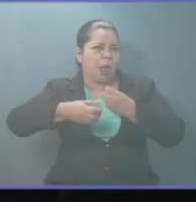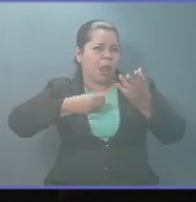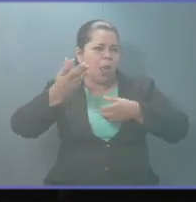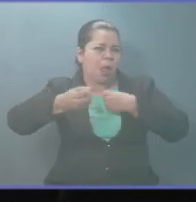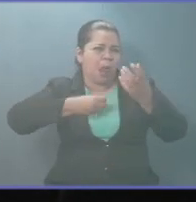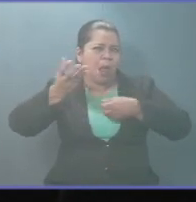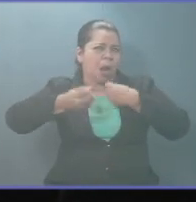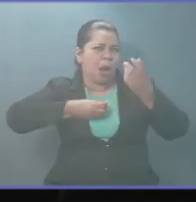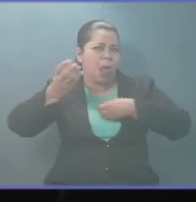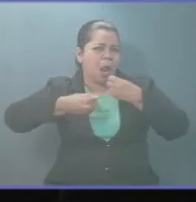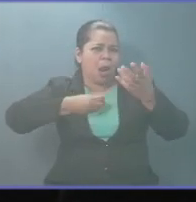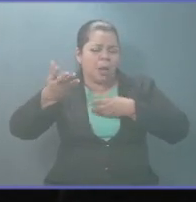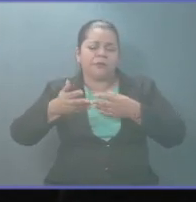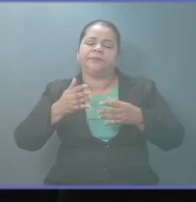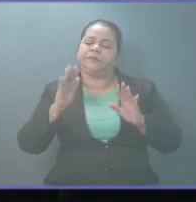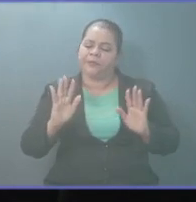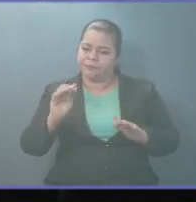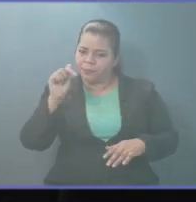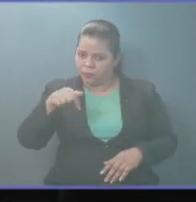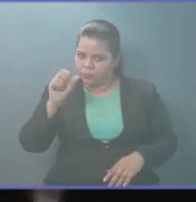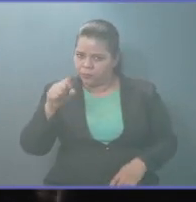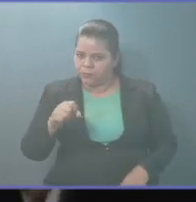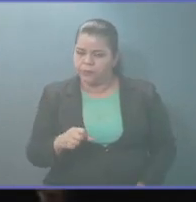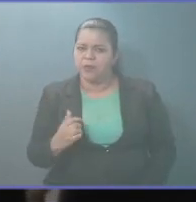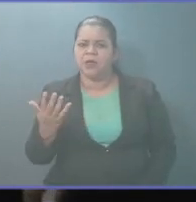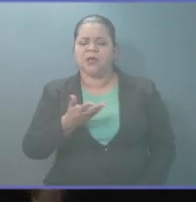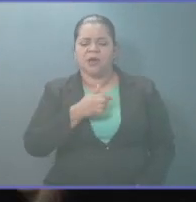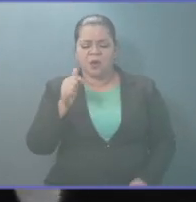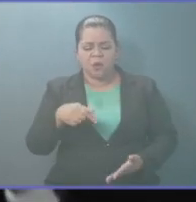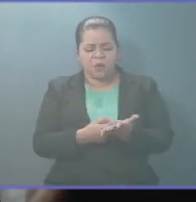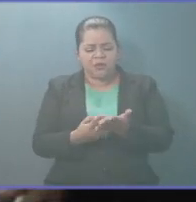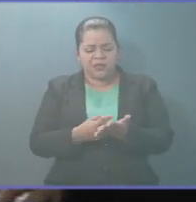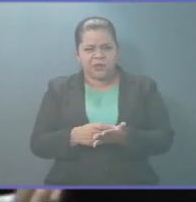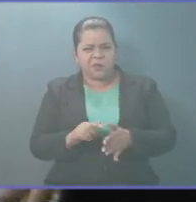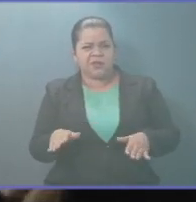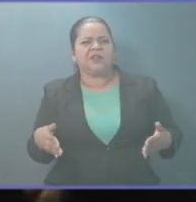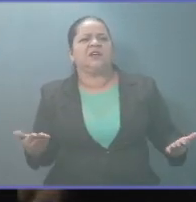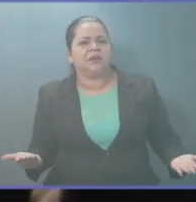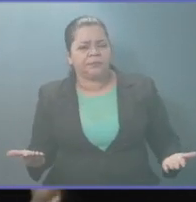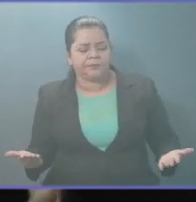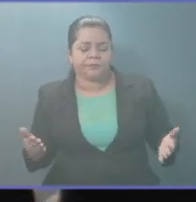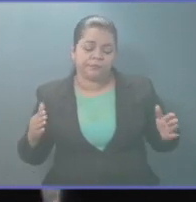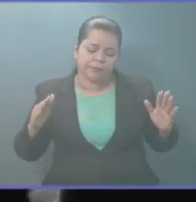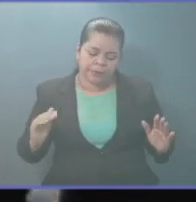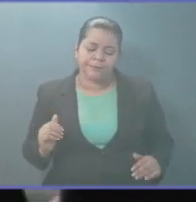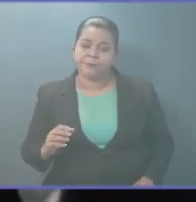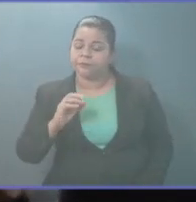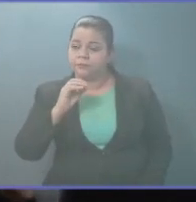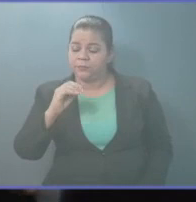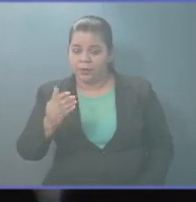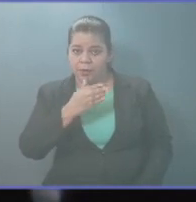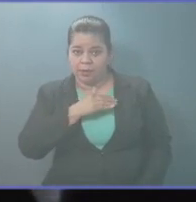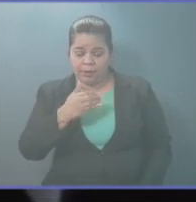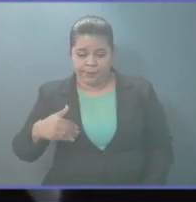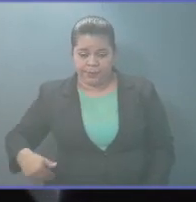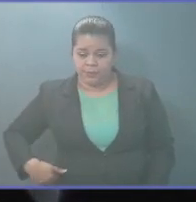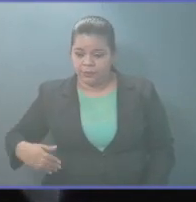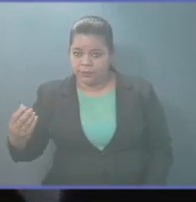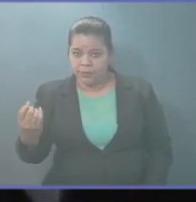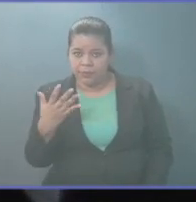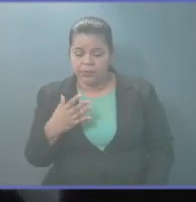no sé si dentro de las disposiciones que le dimos un plazo se contempló también la asignación de la pensión que establece esta